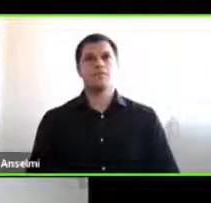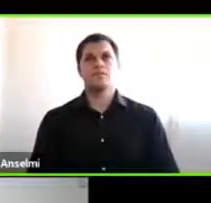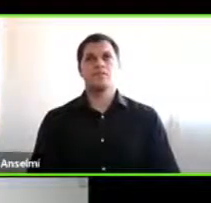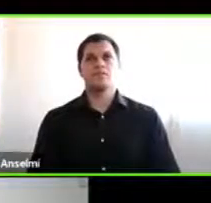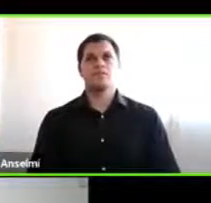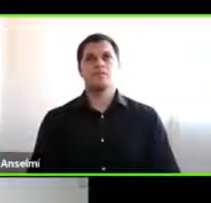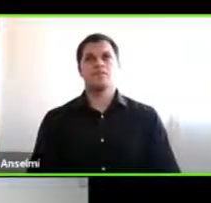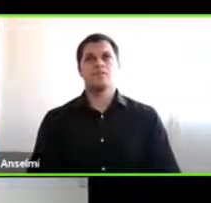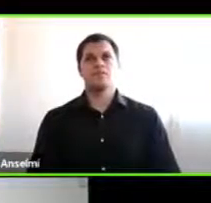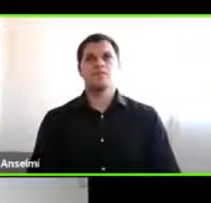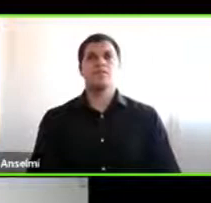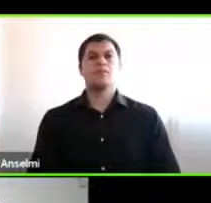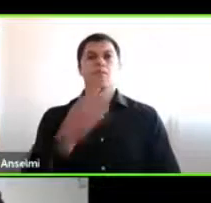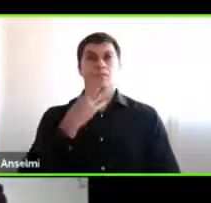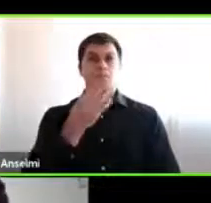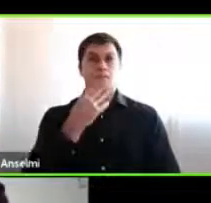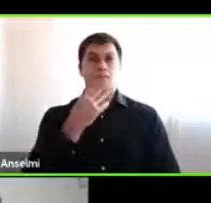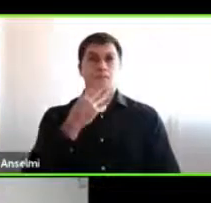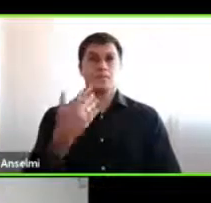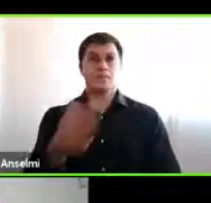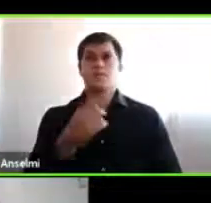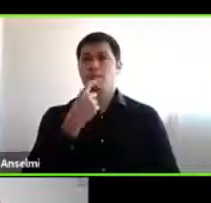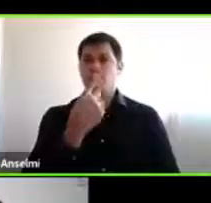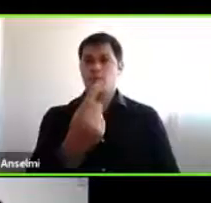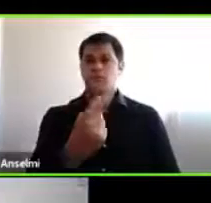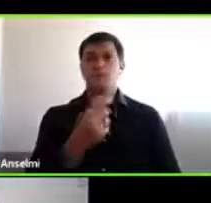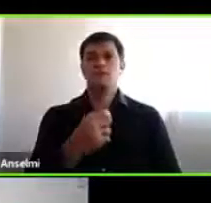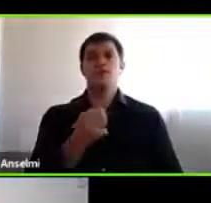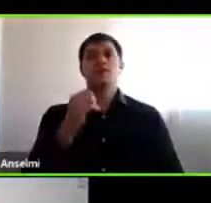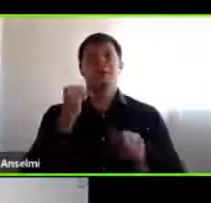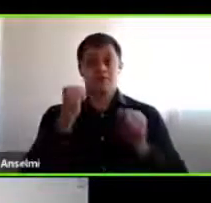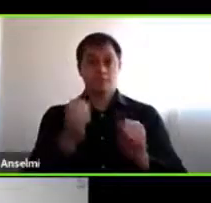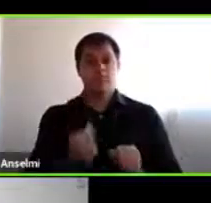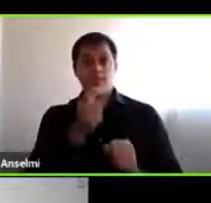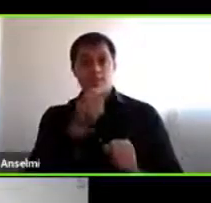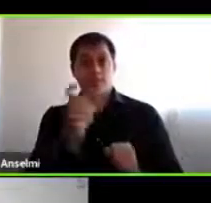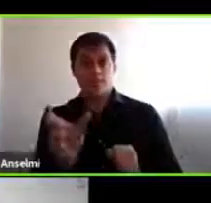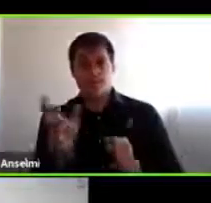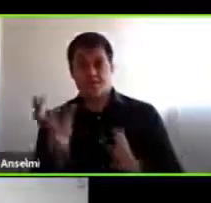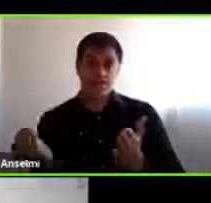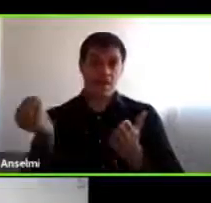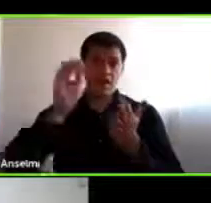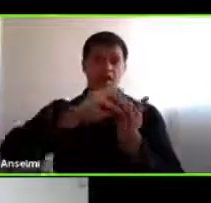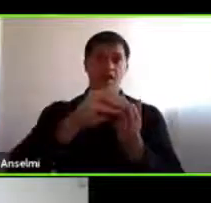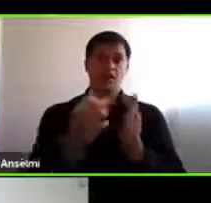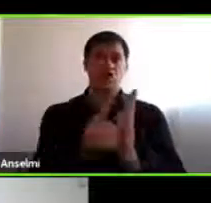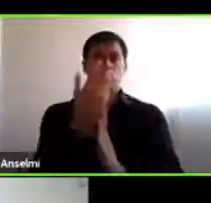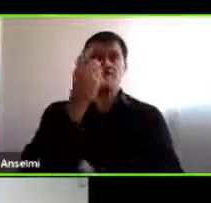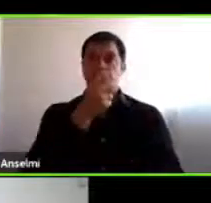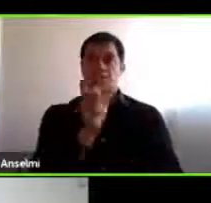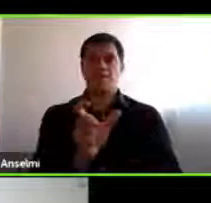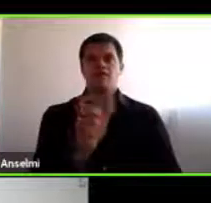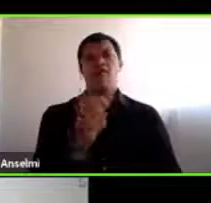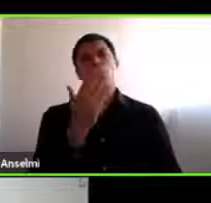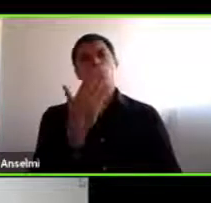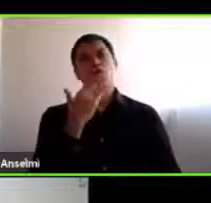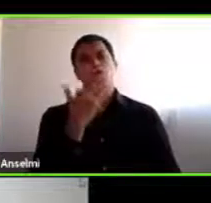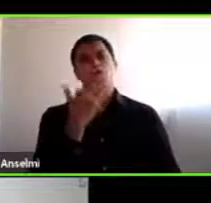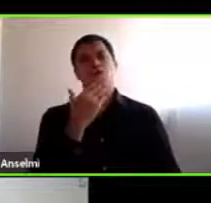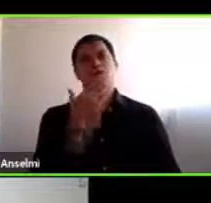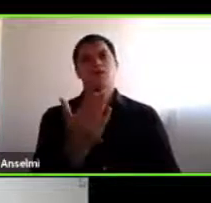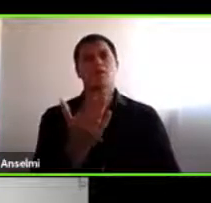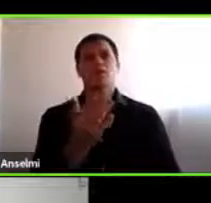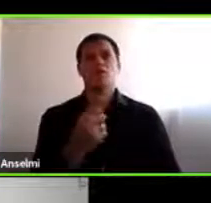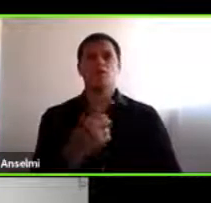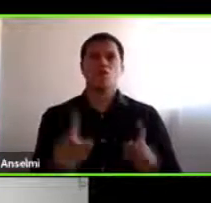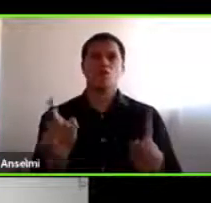se pregunta si se pueden agregar palabras o agregar formas acentos